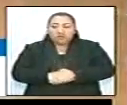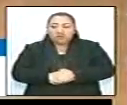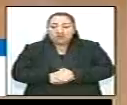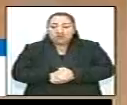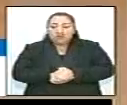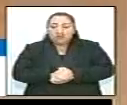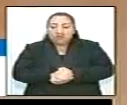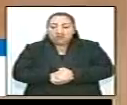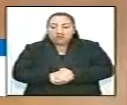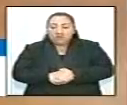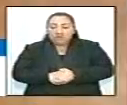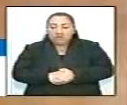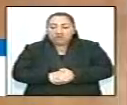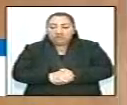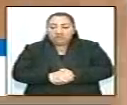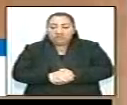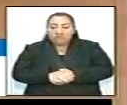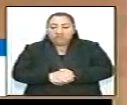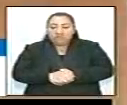trabajo dice